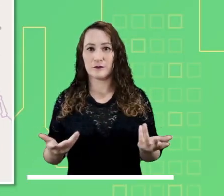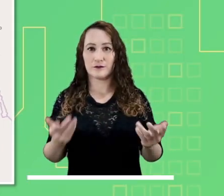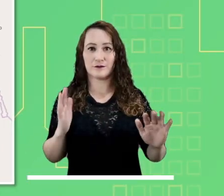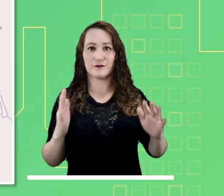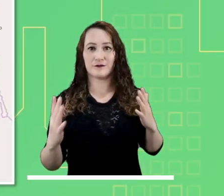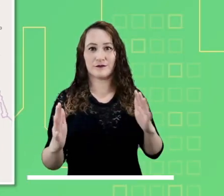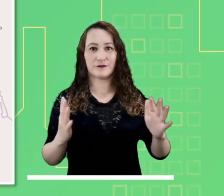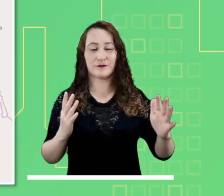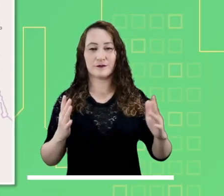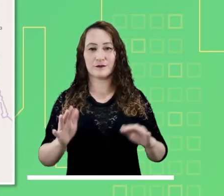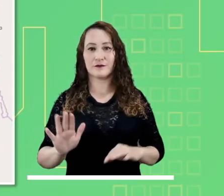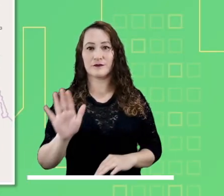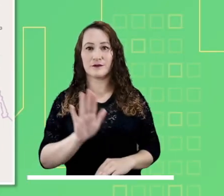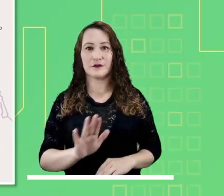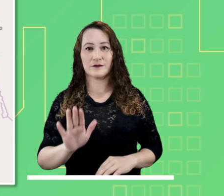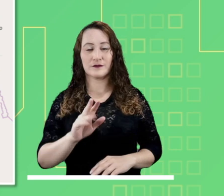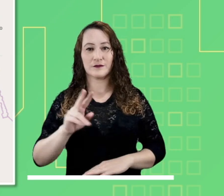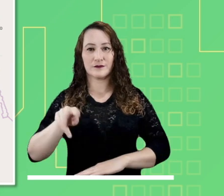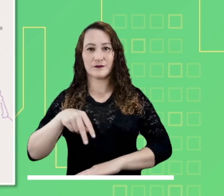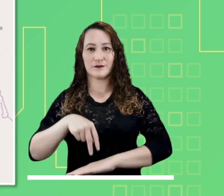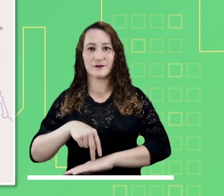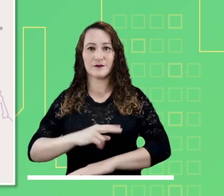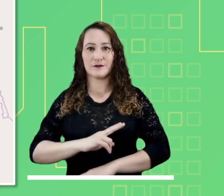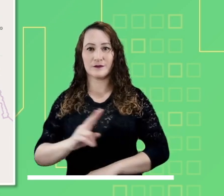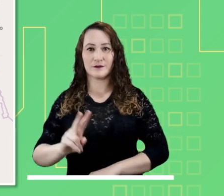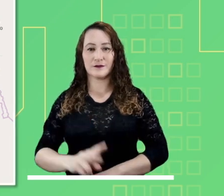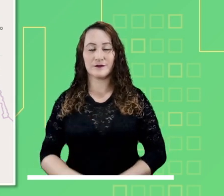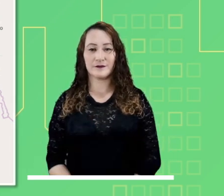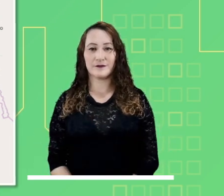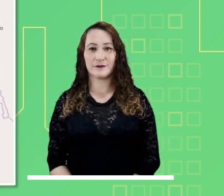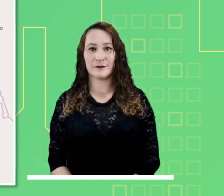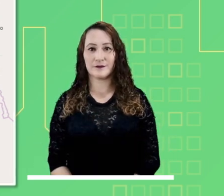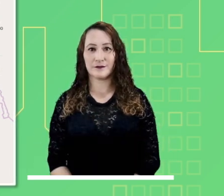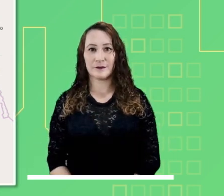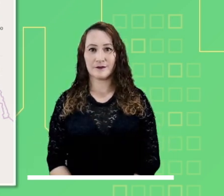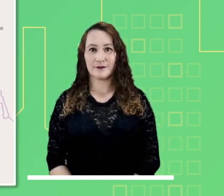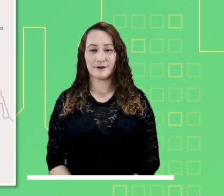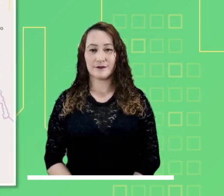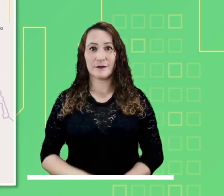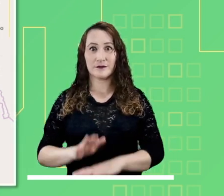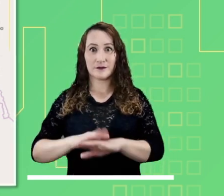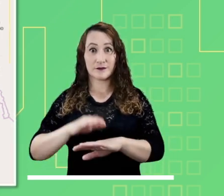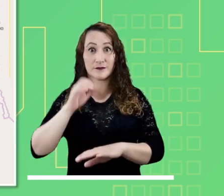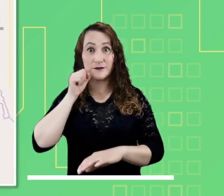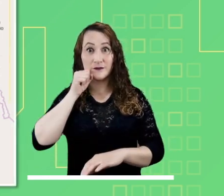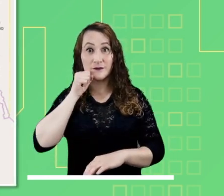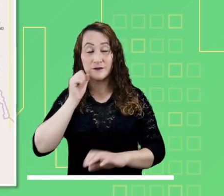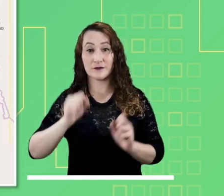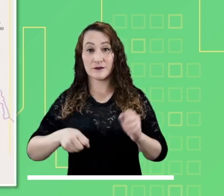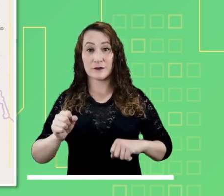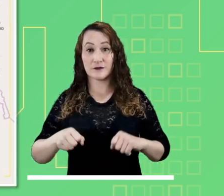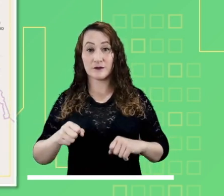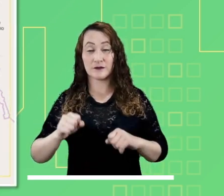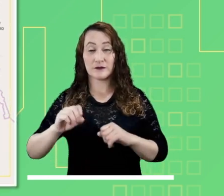Alerta roja por probabilidad de incendios en la cobertura vegetal de los departamentos de Nariño y Valle del Cauca.